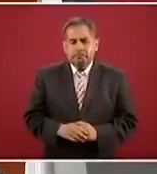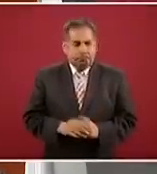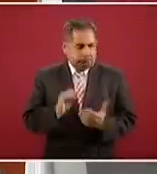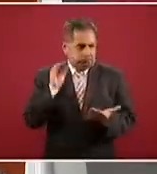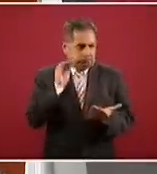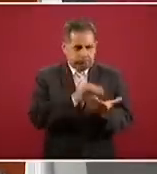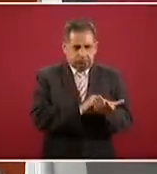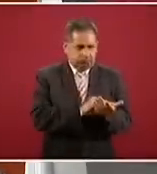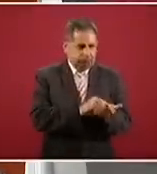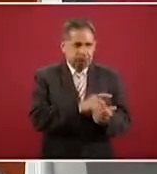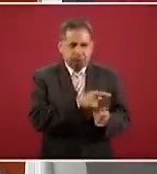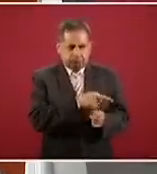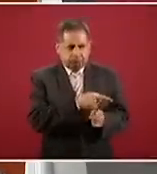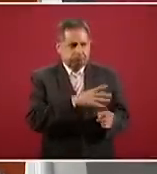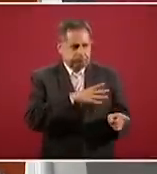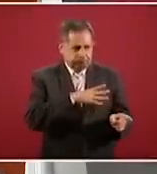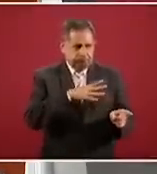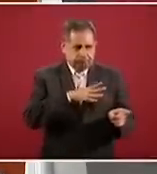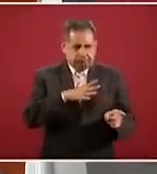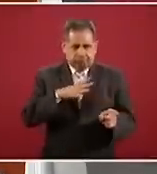establecidas,